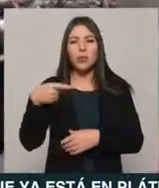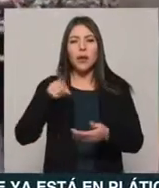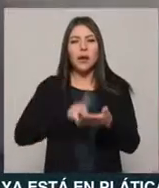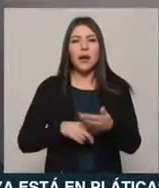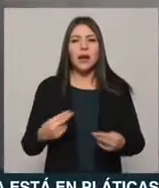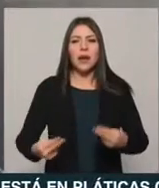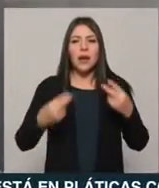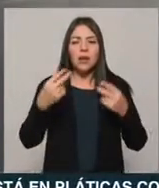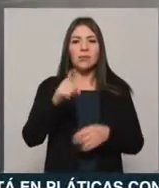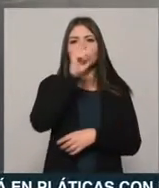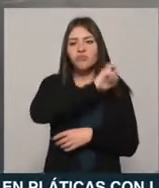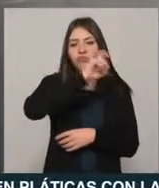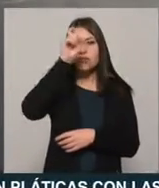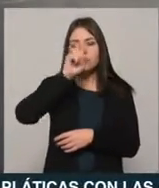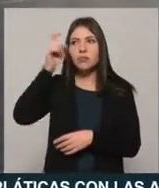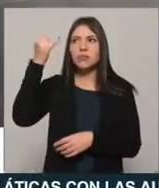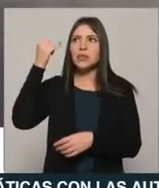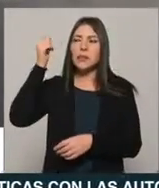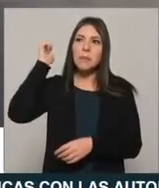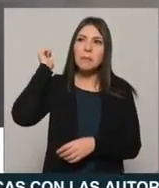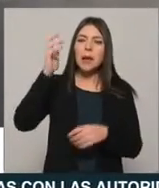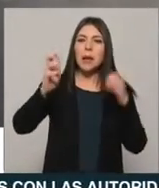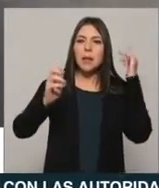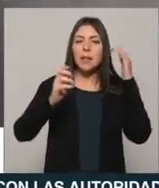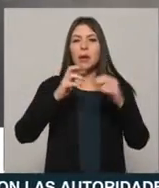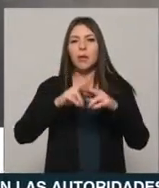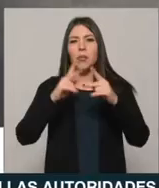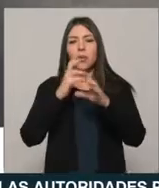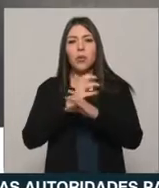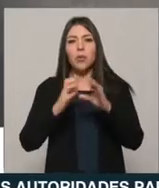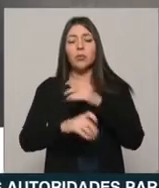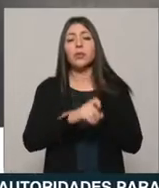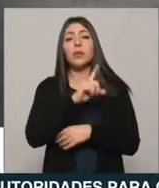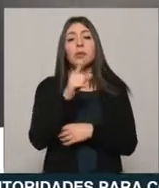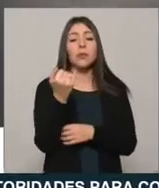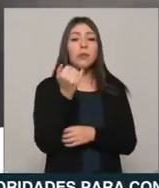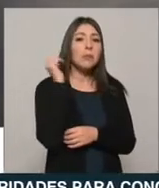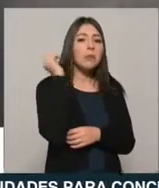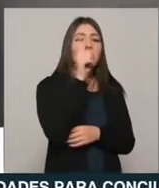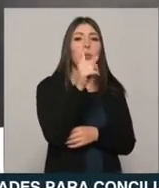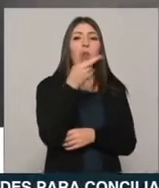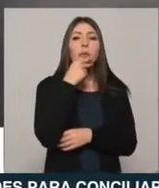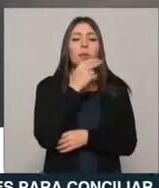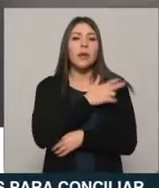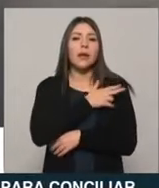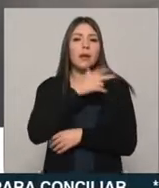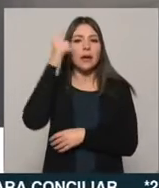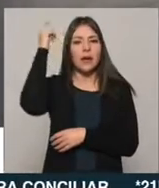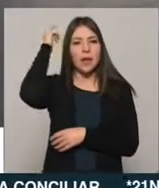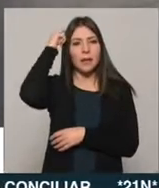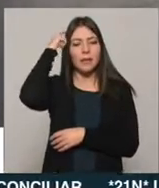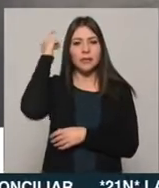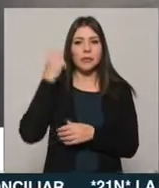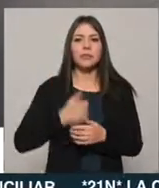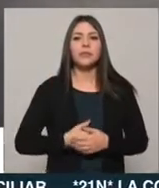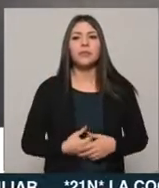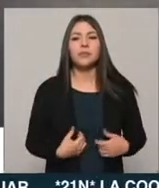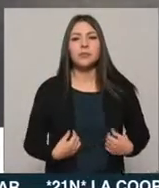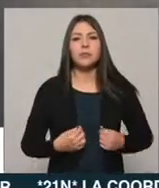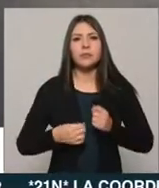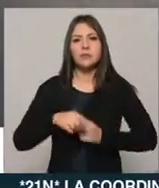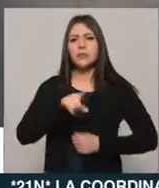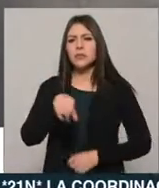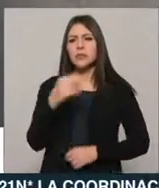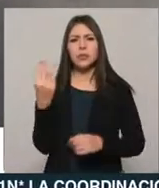la cabeza. Nosotros consideraríamos completamente exitoso el operativo si no hubiera un solo daño. Sin embargo,